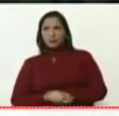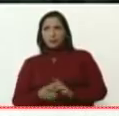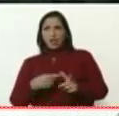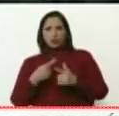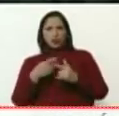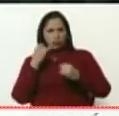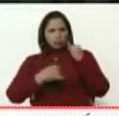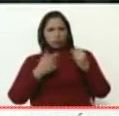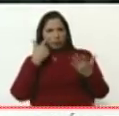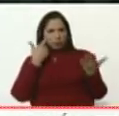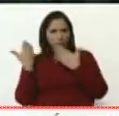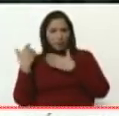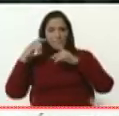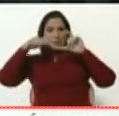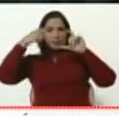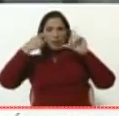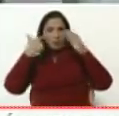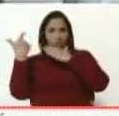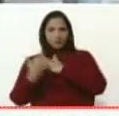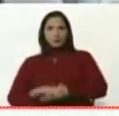él. Vamos a ver ese video.